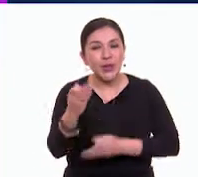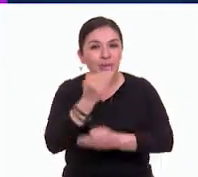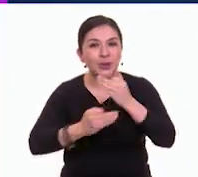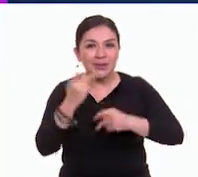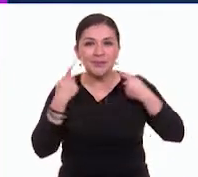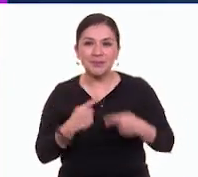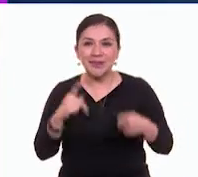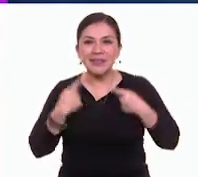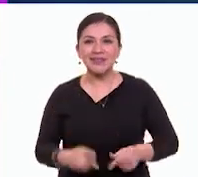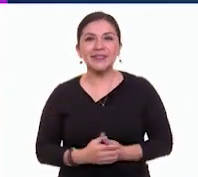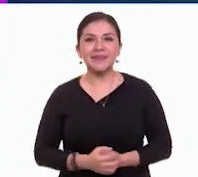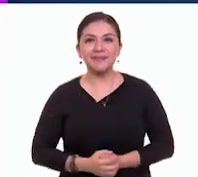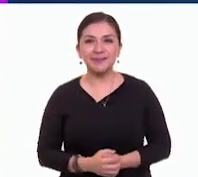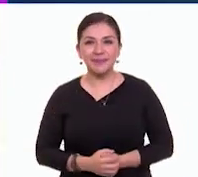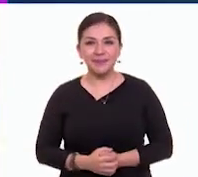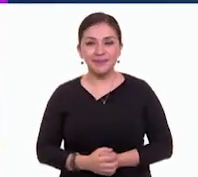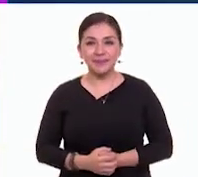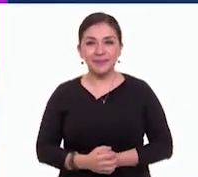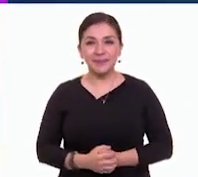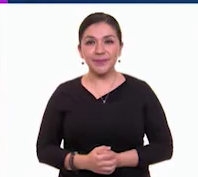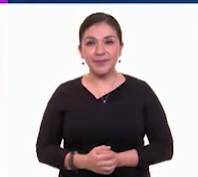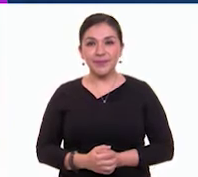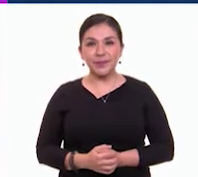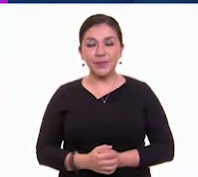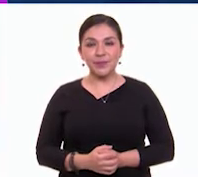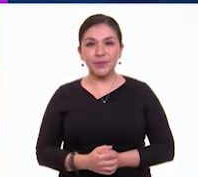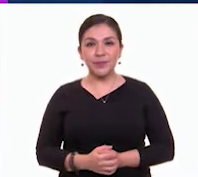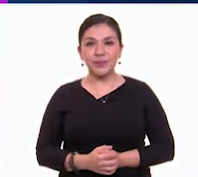unos a los otros.